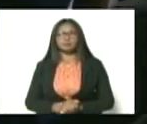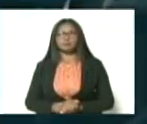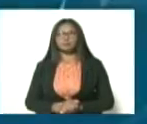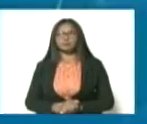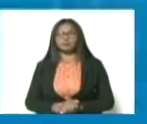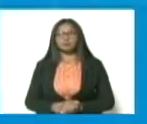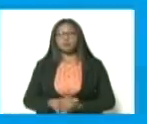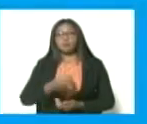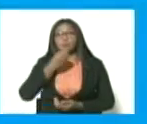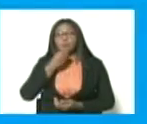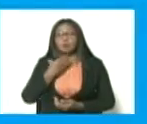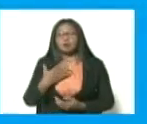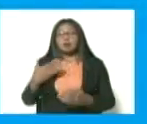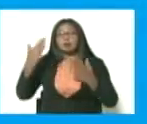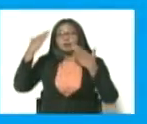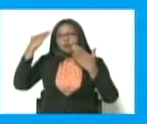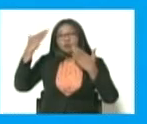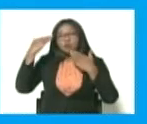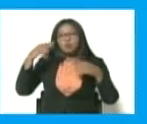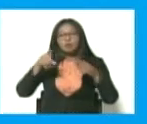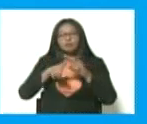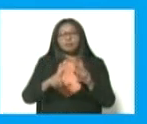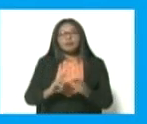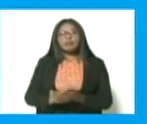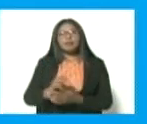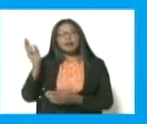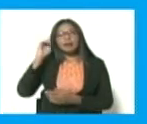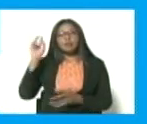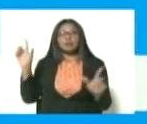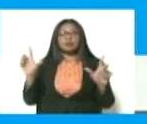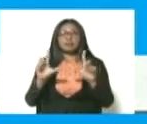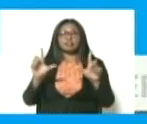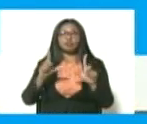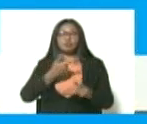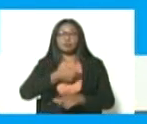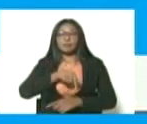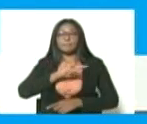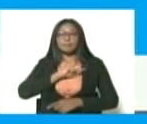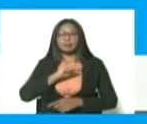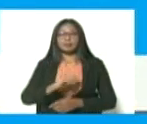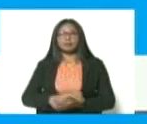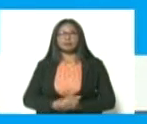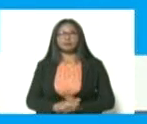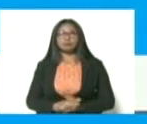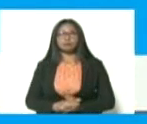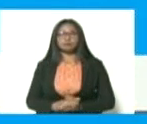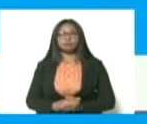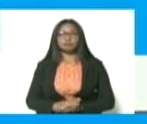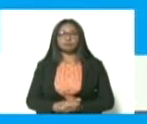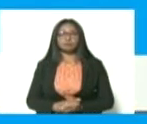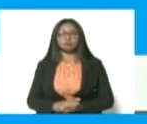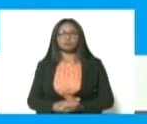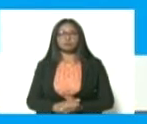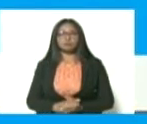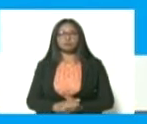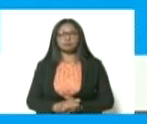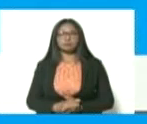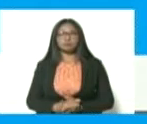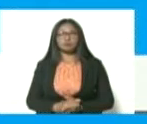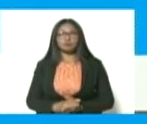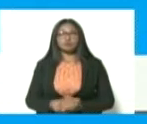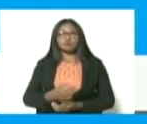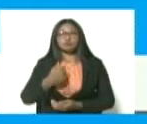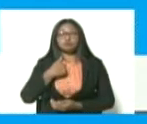Bueno, mi saludo a la Radio y Televisión Española. Soy un asiduo